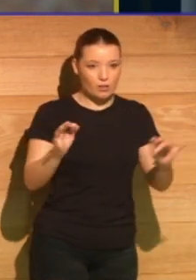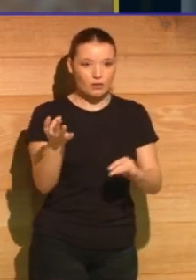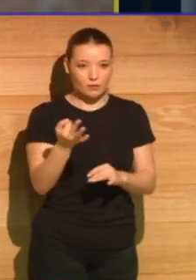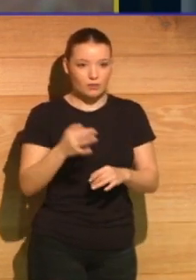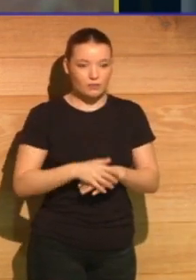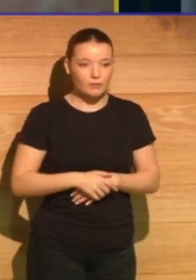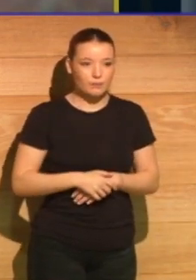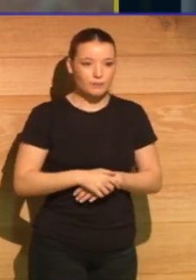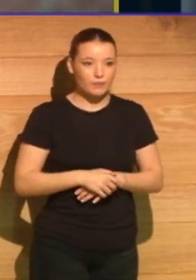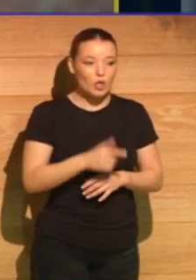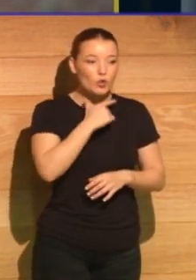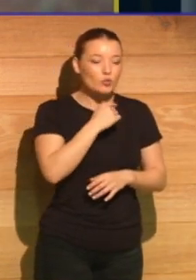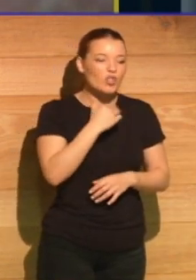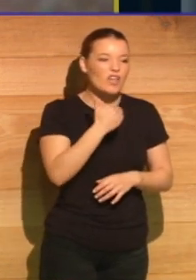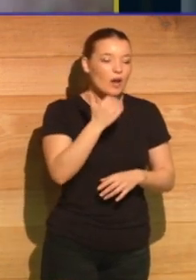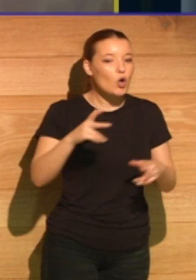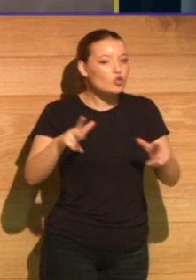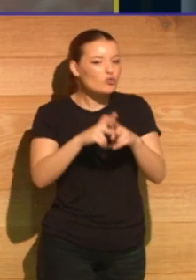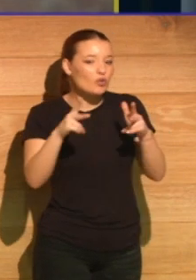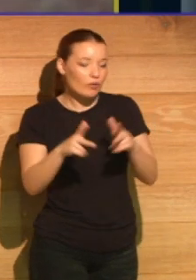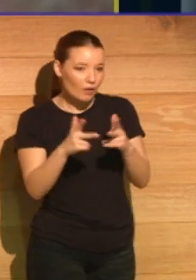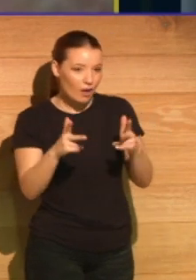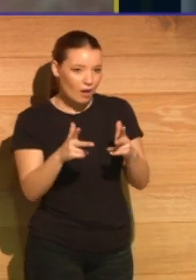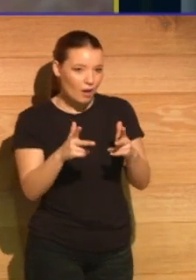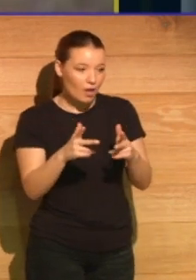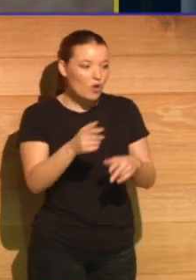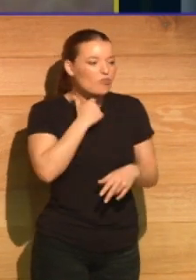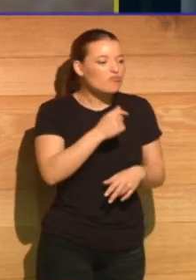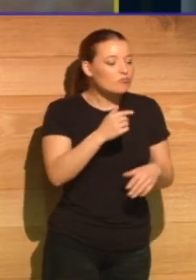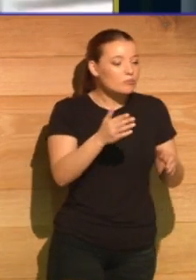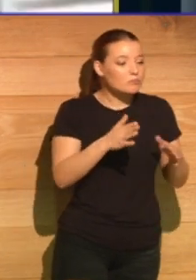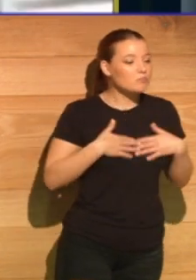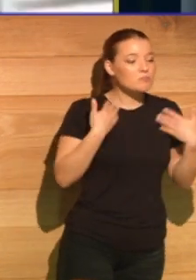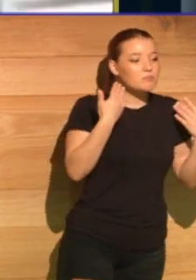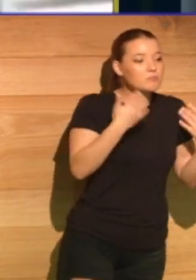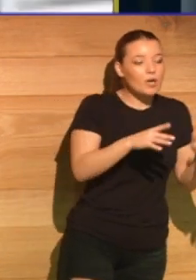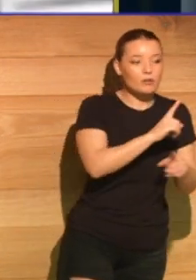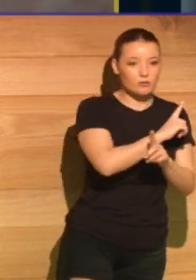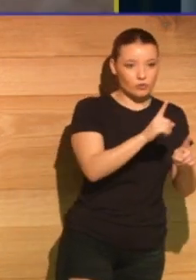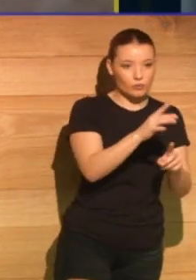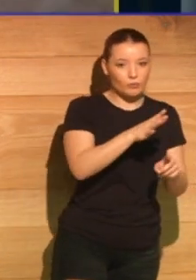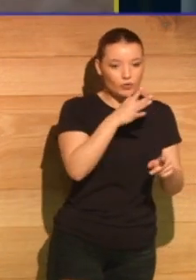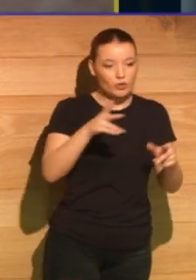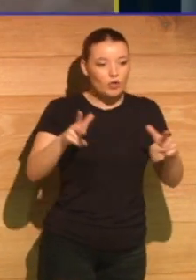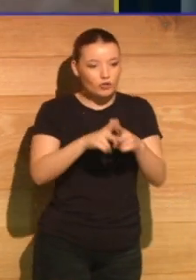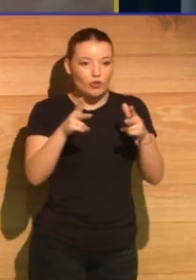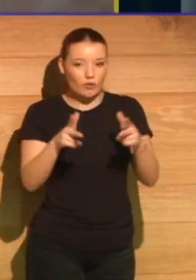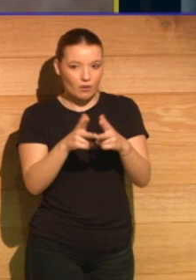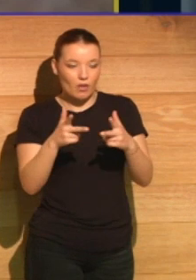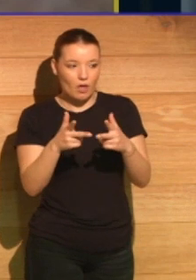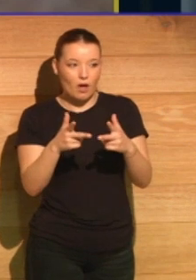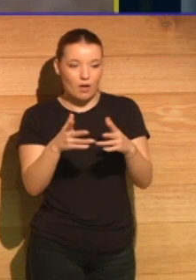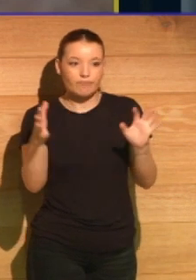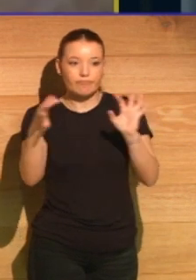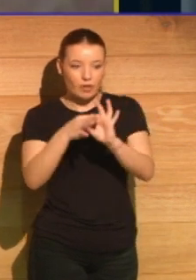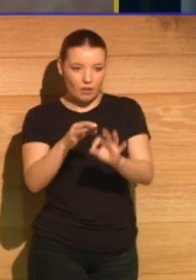No nos gustan las cosas por generación espontánea, nos gustan porque estamos en sociedad y dependemos de